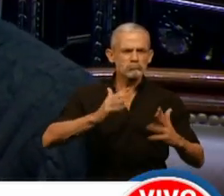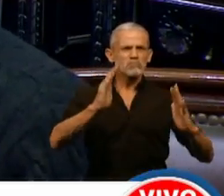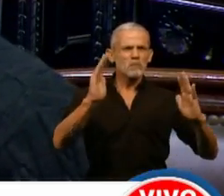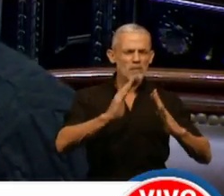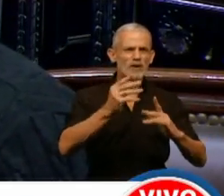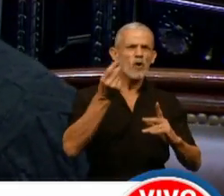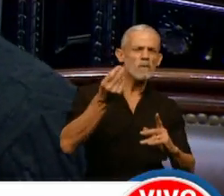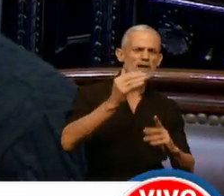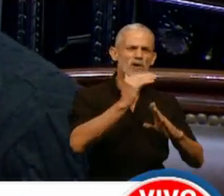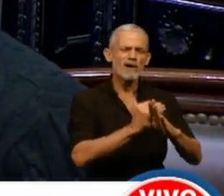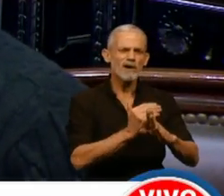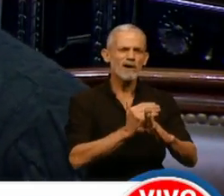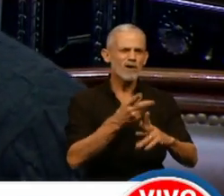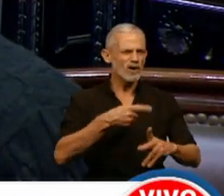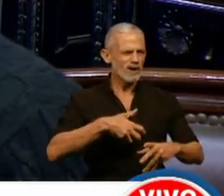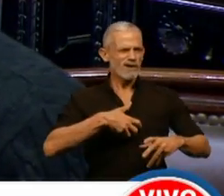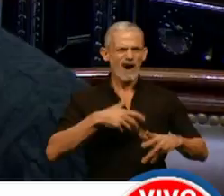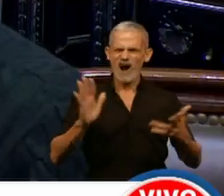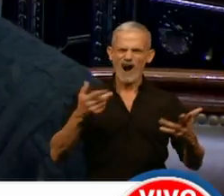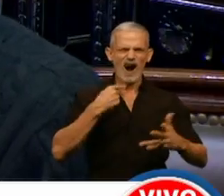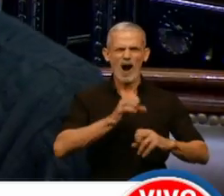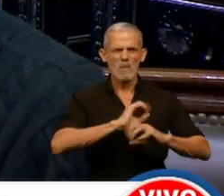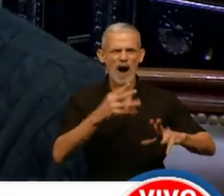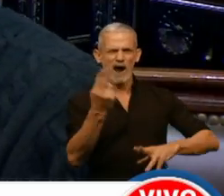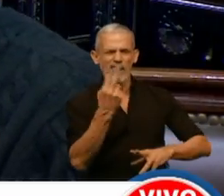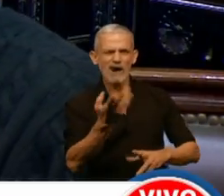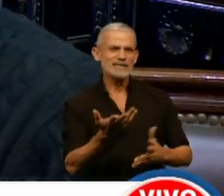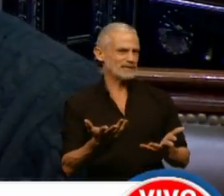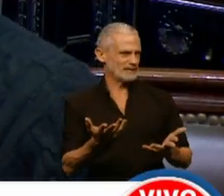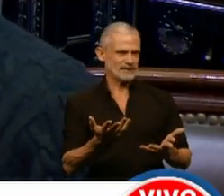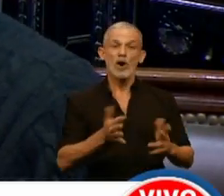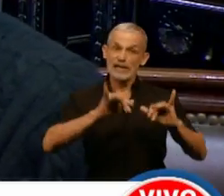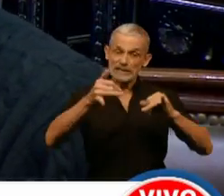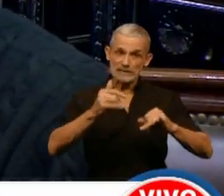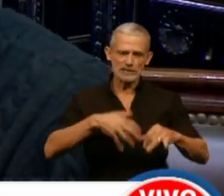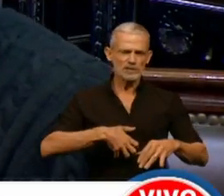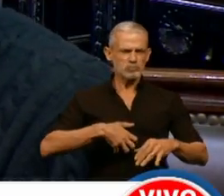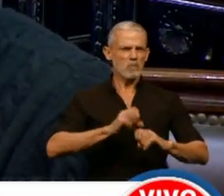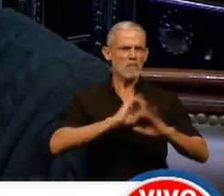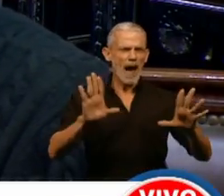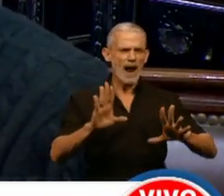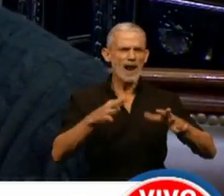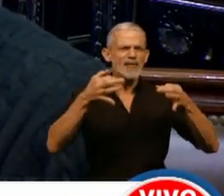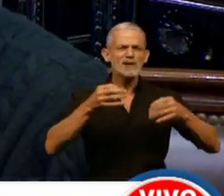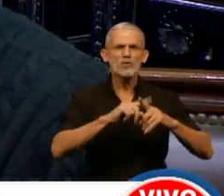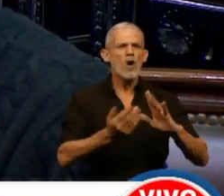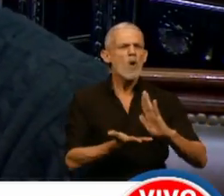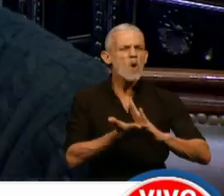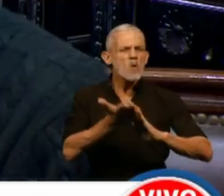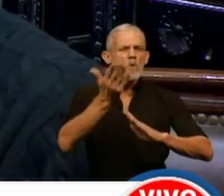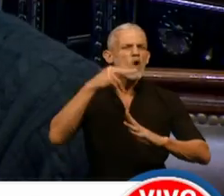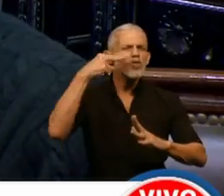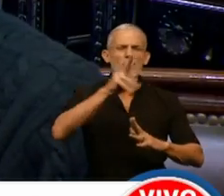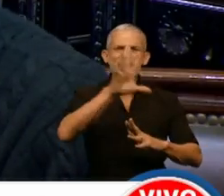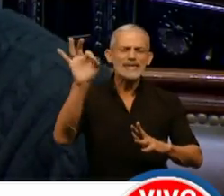las tarifas como escuche aquí si es indigno subir las tarifas un